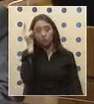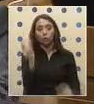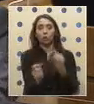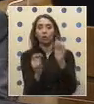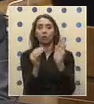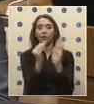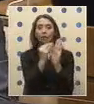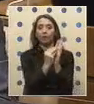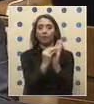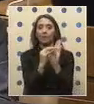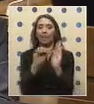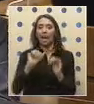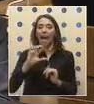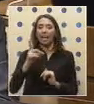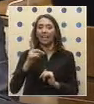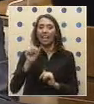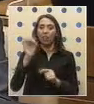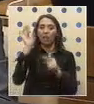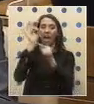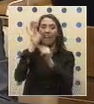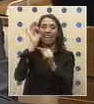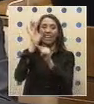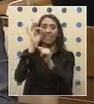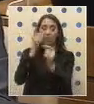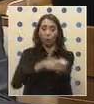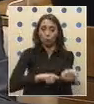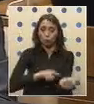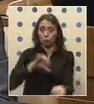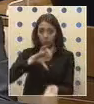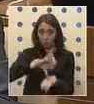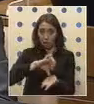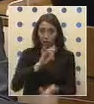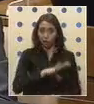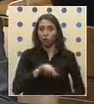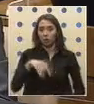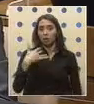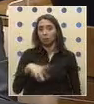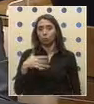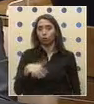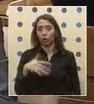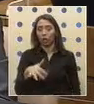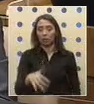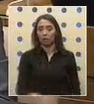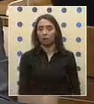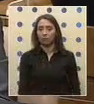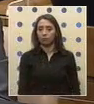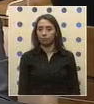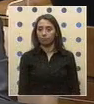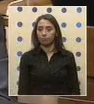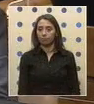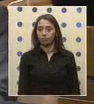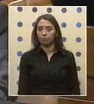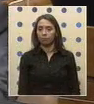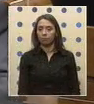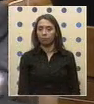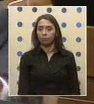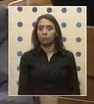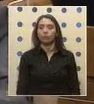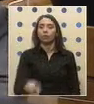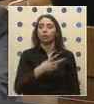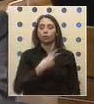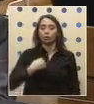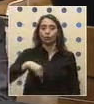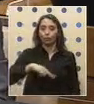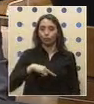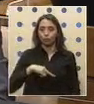agenda energética para nuestro país es importantísima. Lo que nosotros hemos